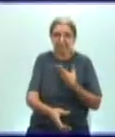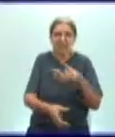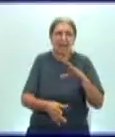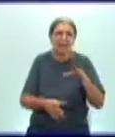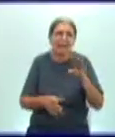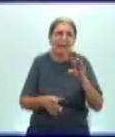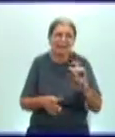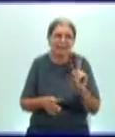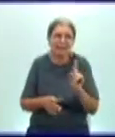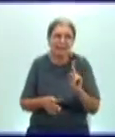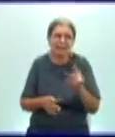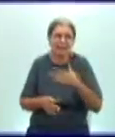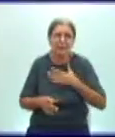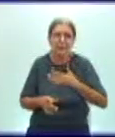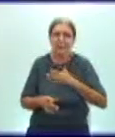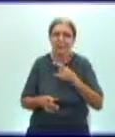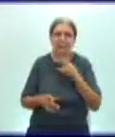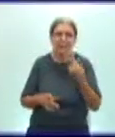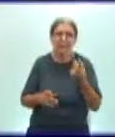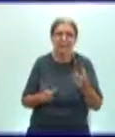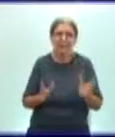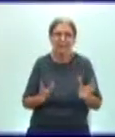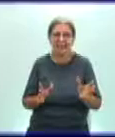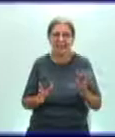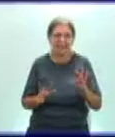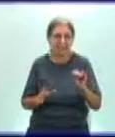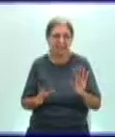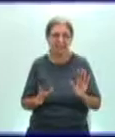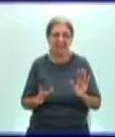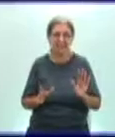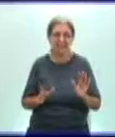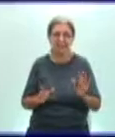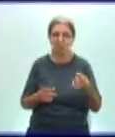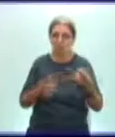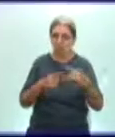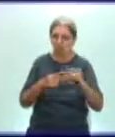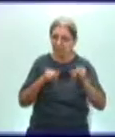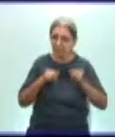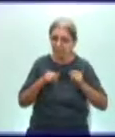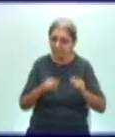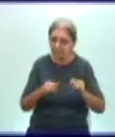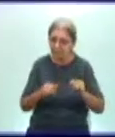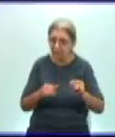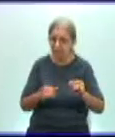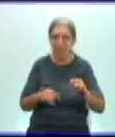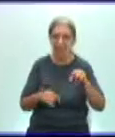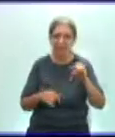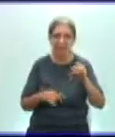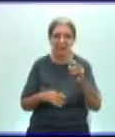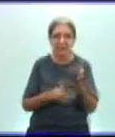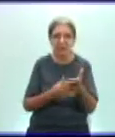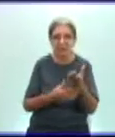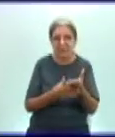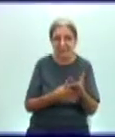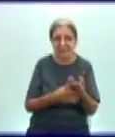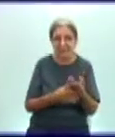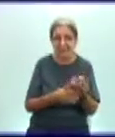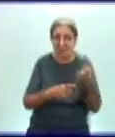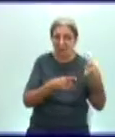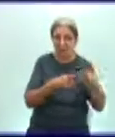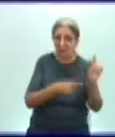al personaje que pronuncia estas palabras. ¿Qué otra información encuentro? Que le pide a alguien que